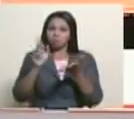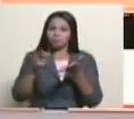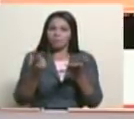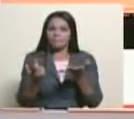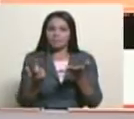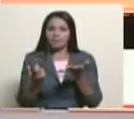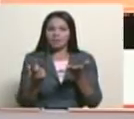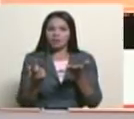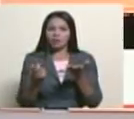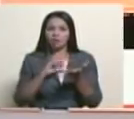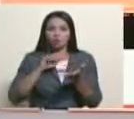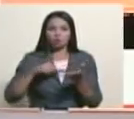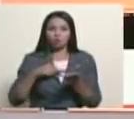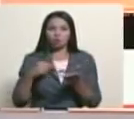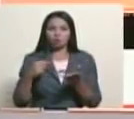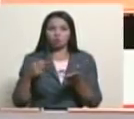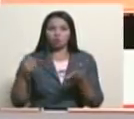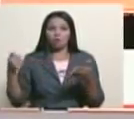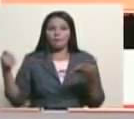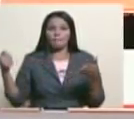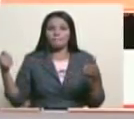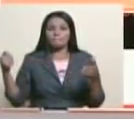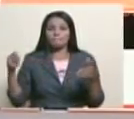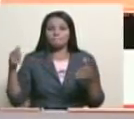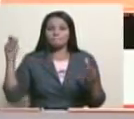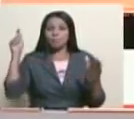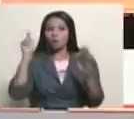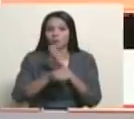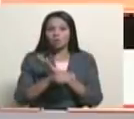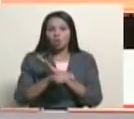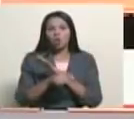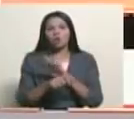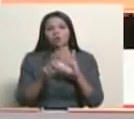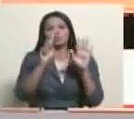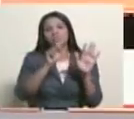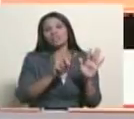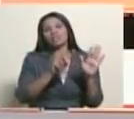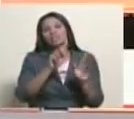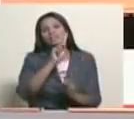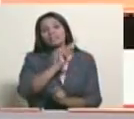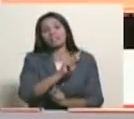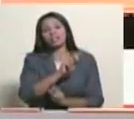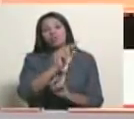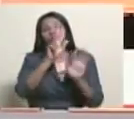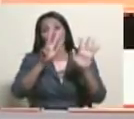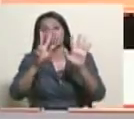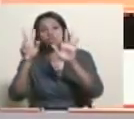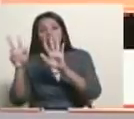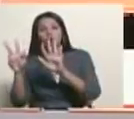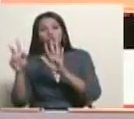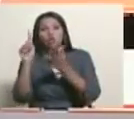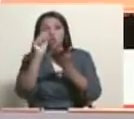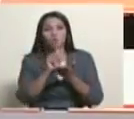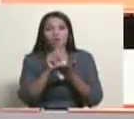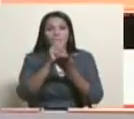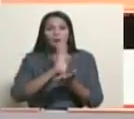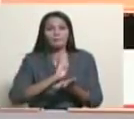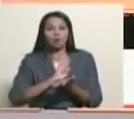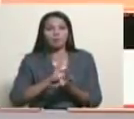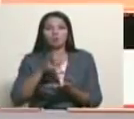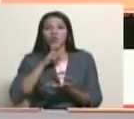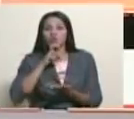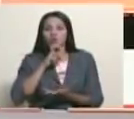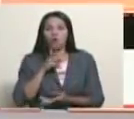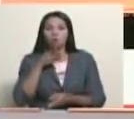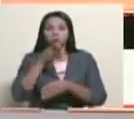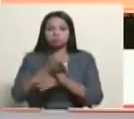lo que nos han congelado en Londres, más de 88 toneladas de oro que le pertenecen al Banco Central de Venezuela. Los